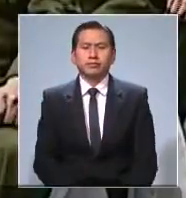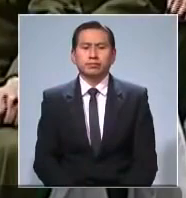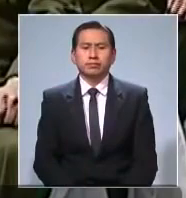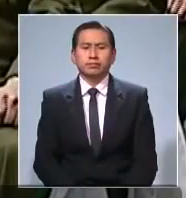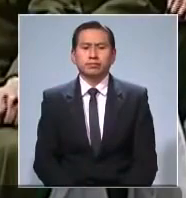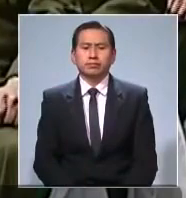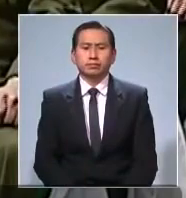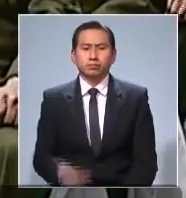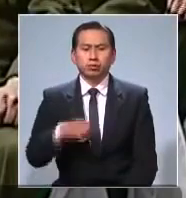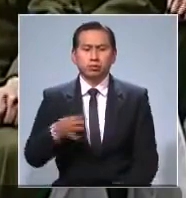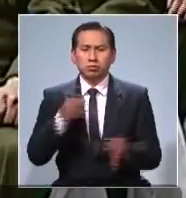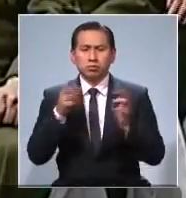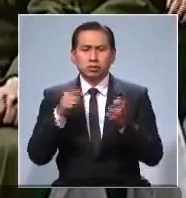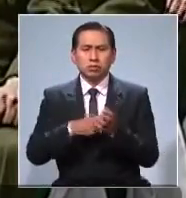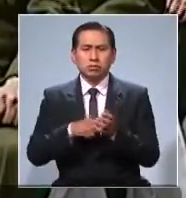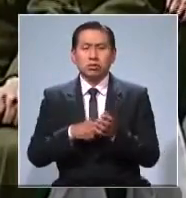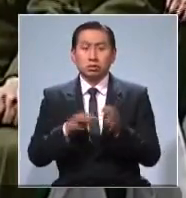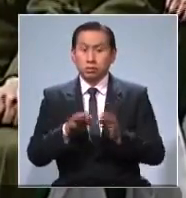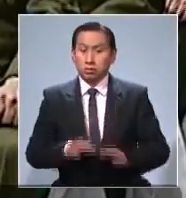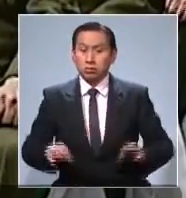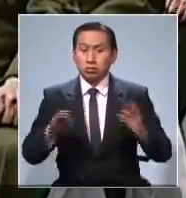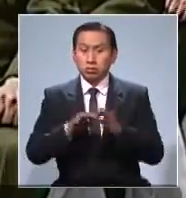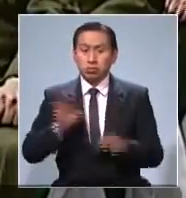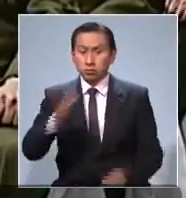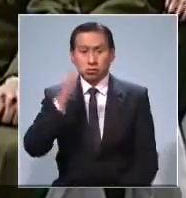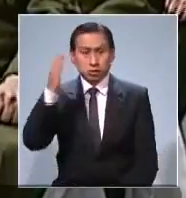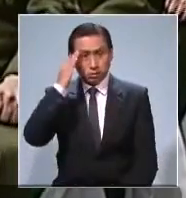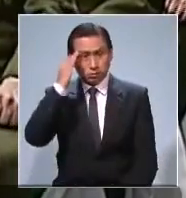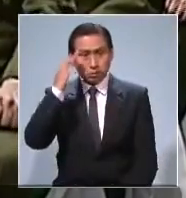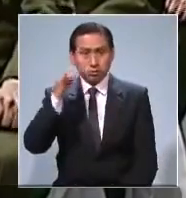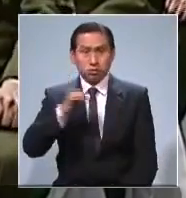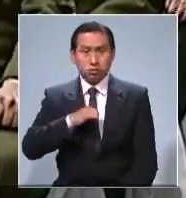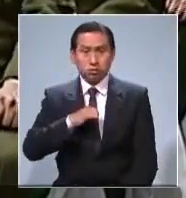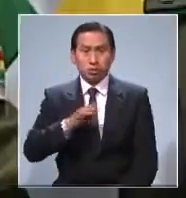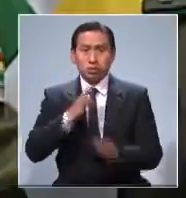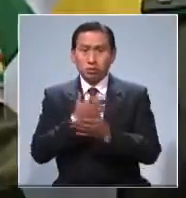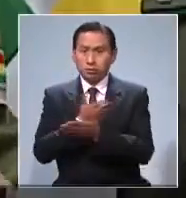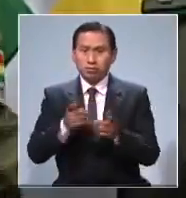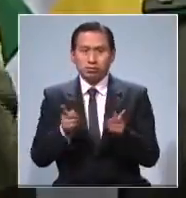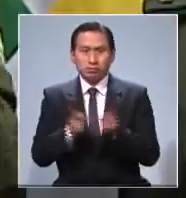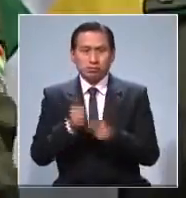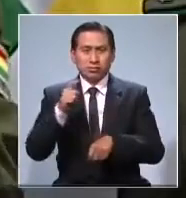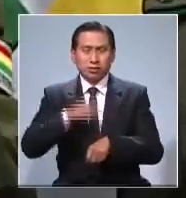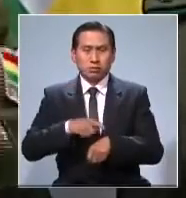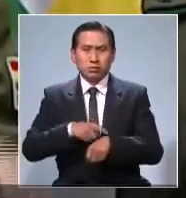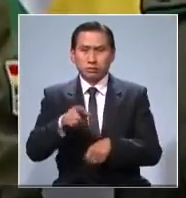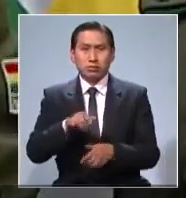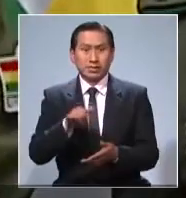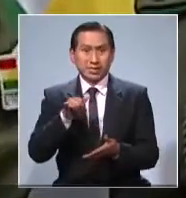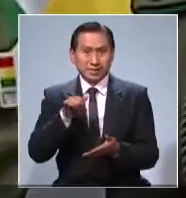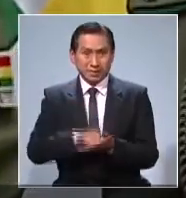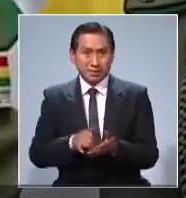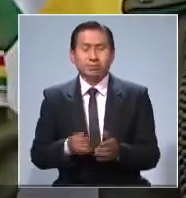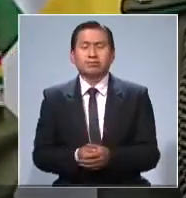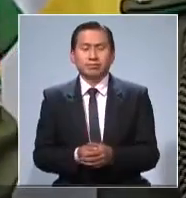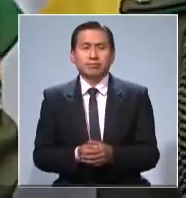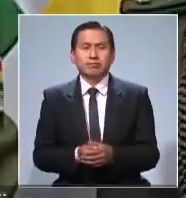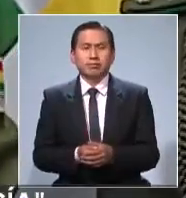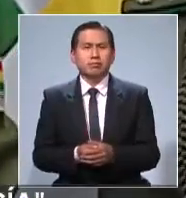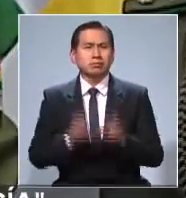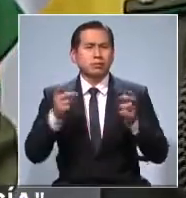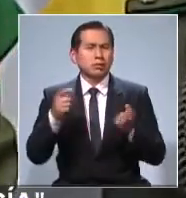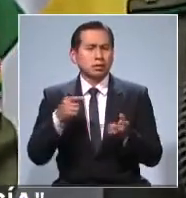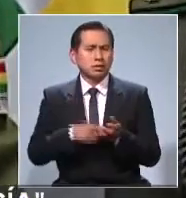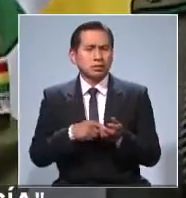Hacía esta introducción porque es importante que sepamos que voy a dirigirme a ustedes de manera muy breve, precisamente